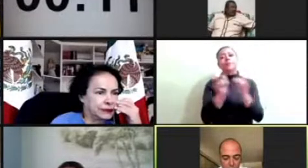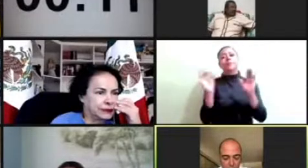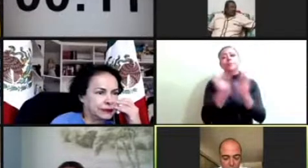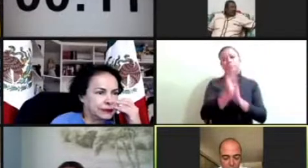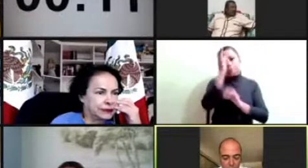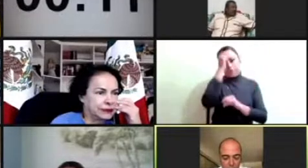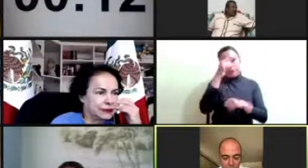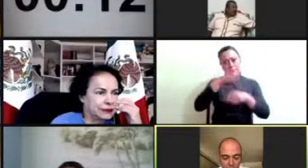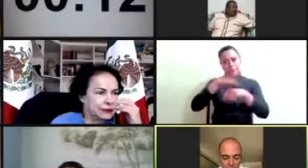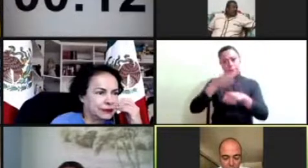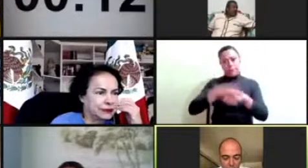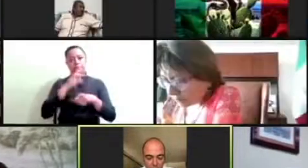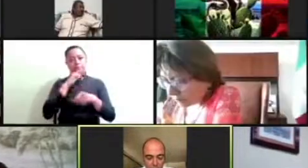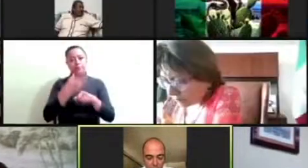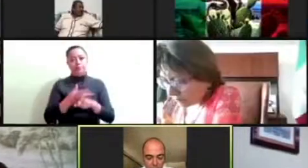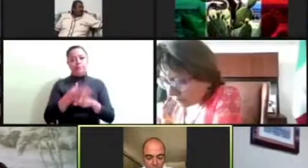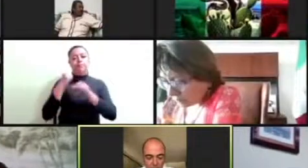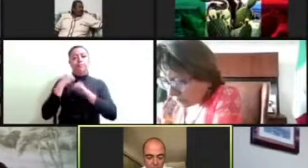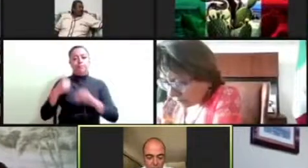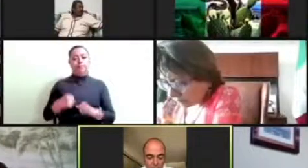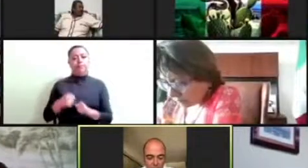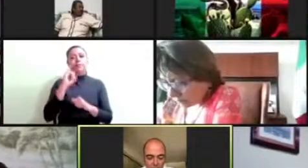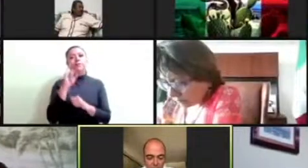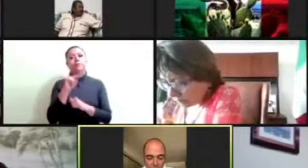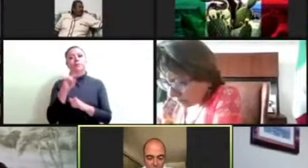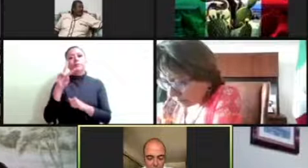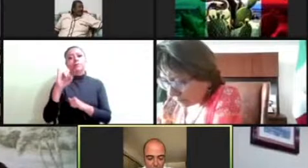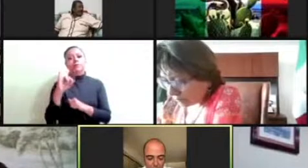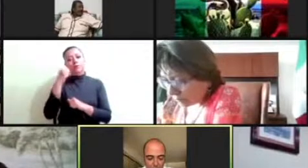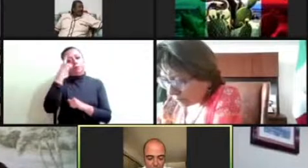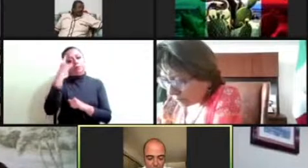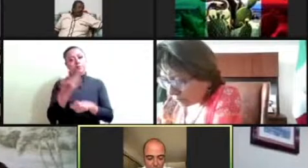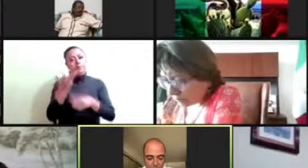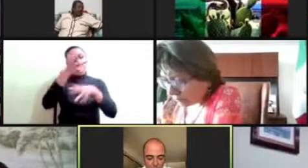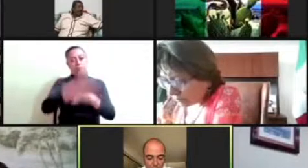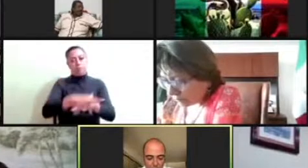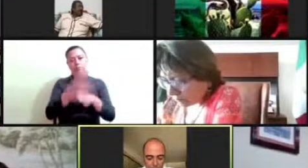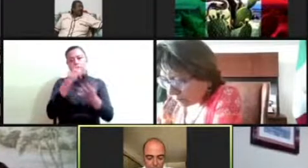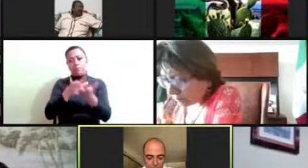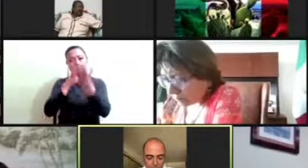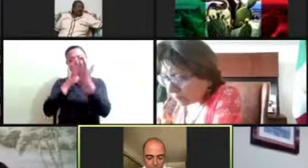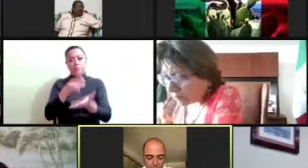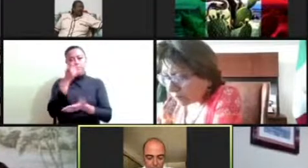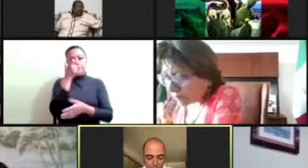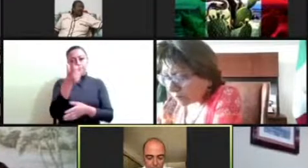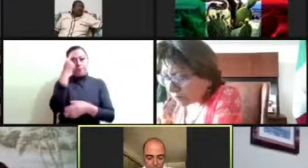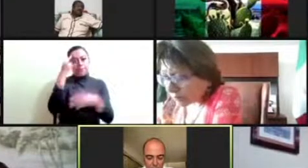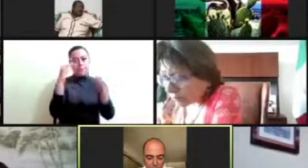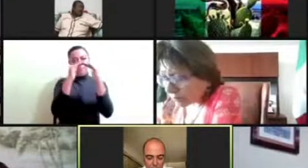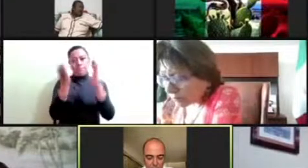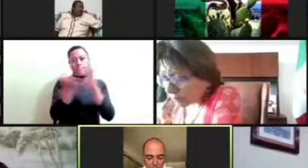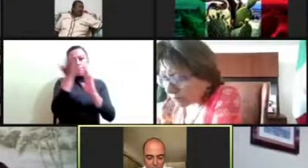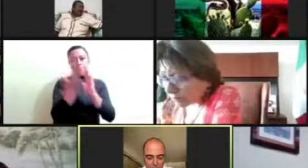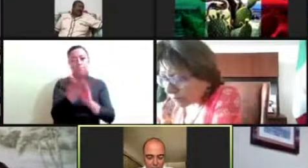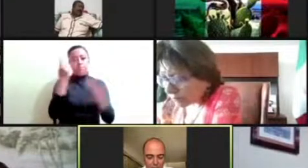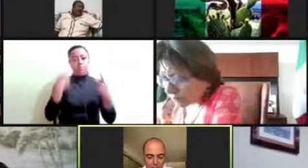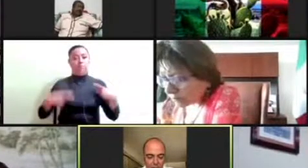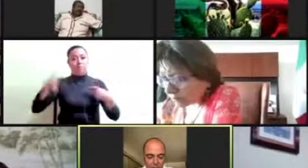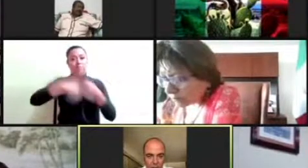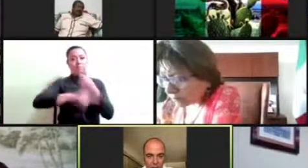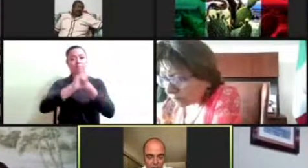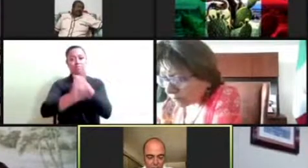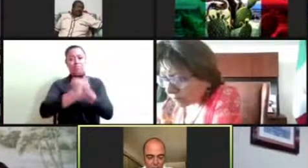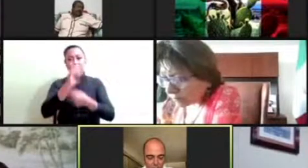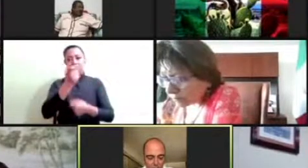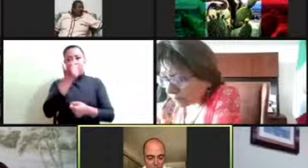del Instituto de Vivienda de la Ciudad de México a efecto de que implemente apoyos económicos para la vivienda a quienes serán afectados por la crisis económica en la Ciudad de